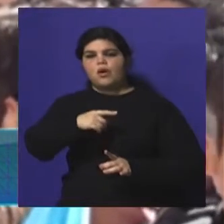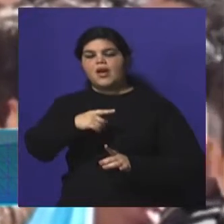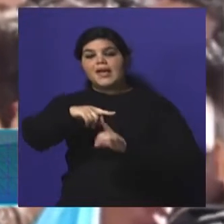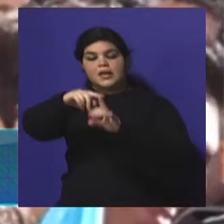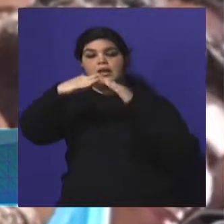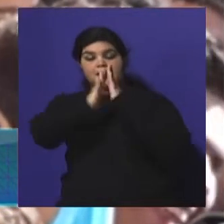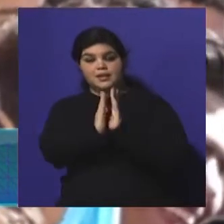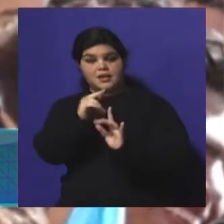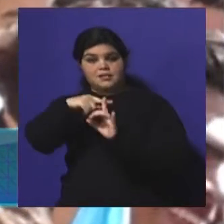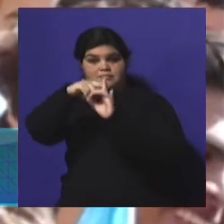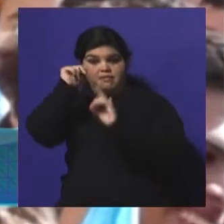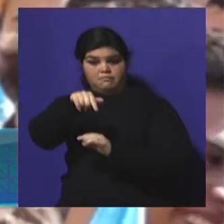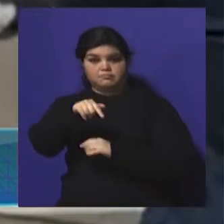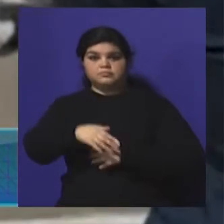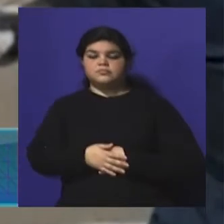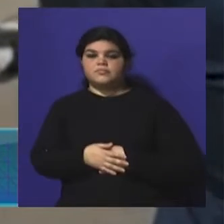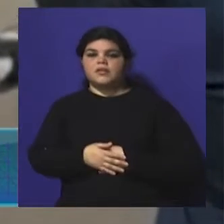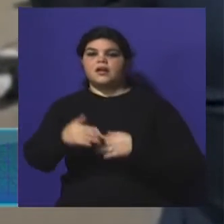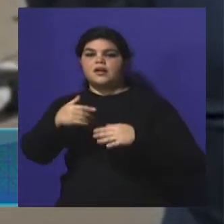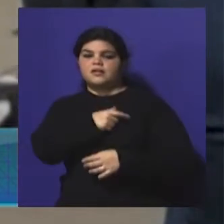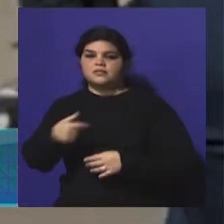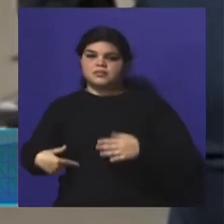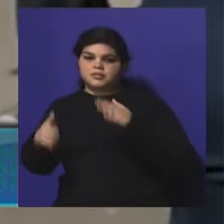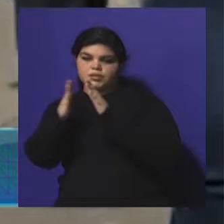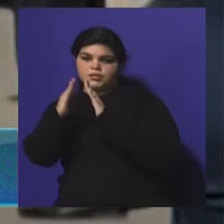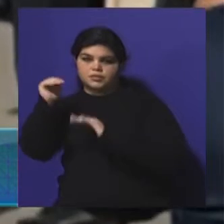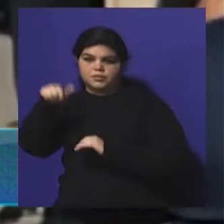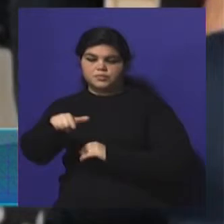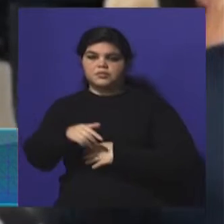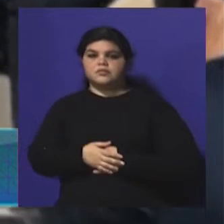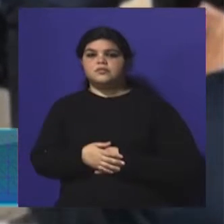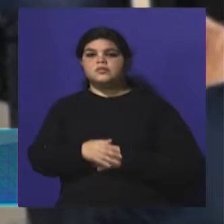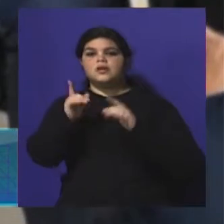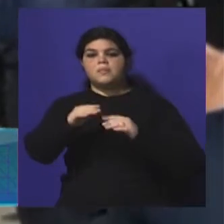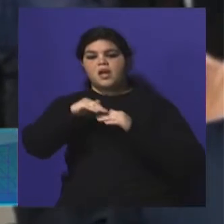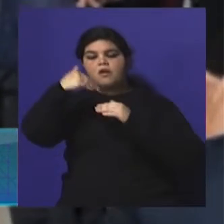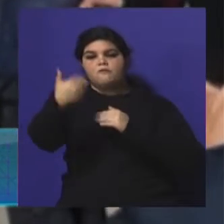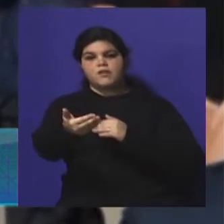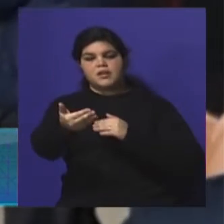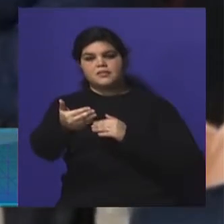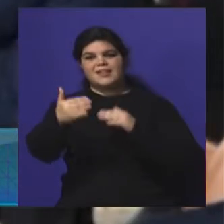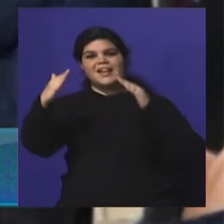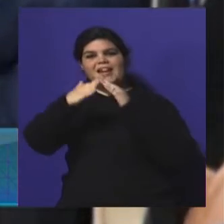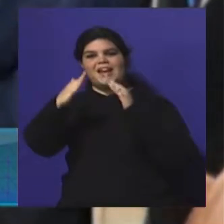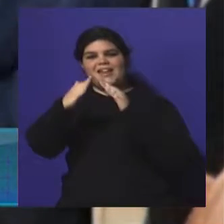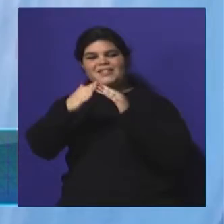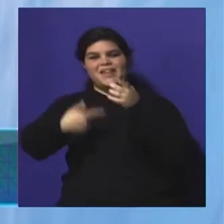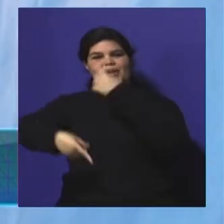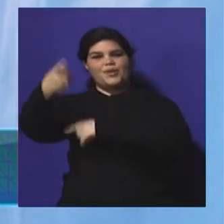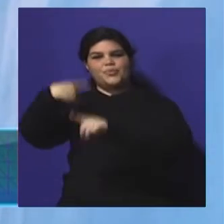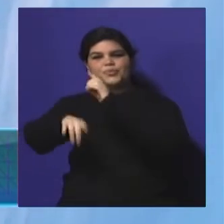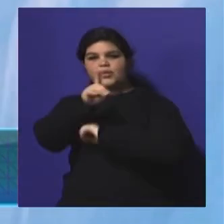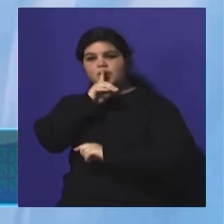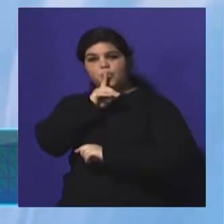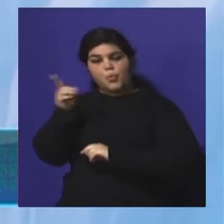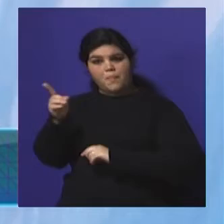la Catedral de Tucumán, la Casa de Gobierno, en los edificios frente a la Casa Histórica de Tucumán. Esas son cosas que